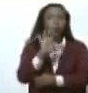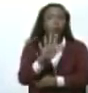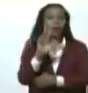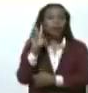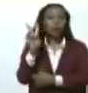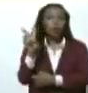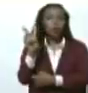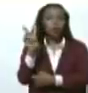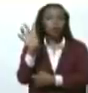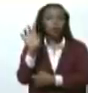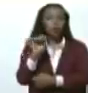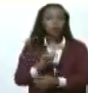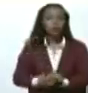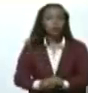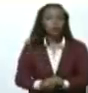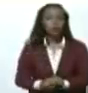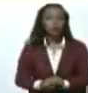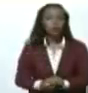44.52.